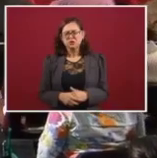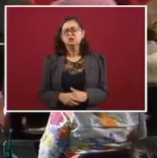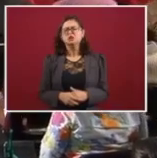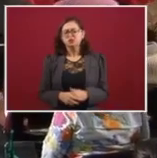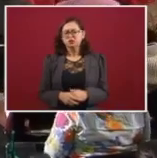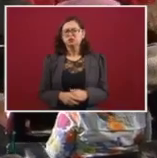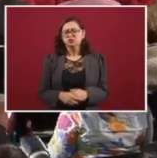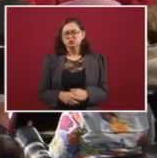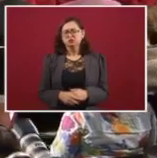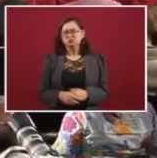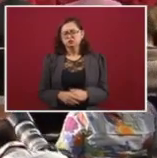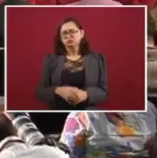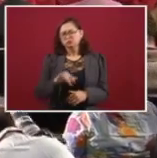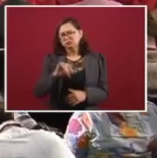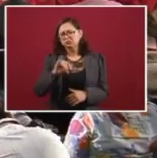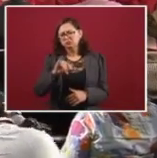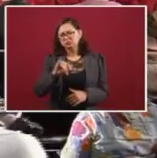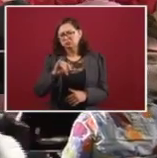sí, ayer